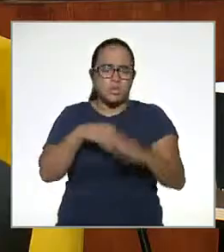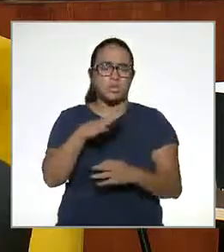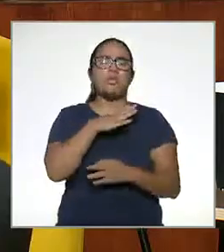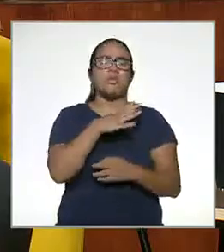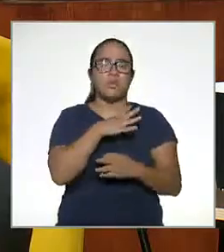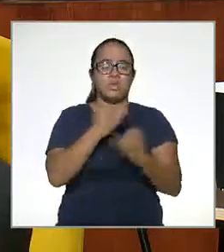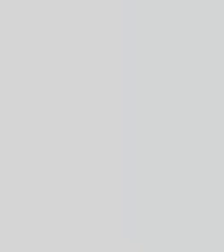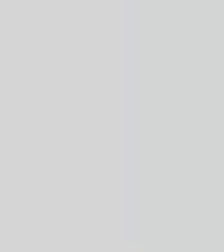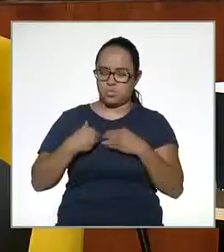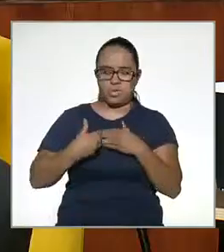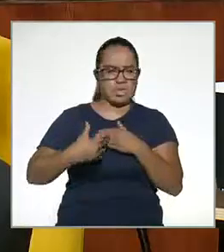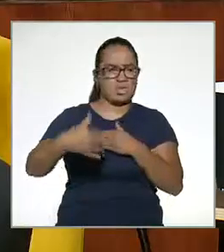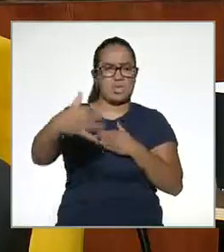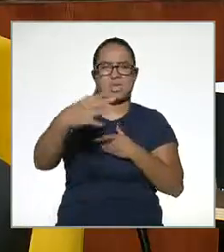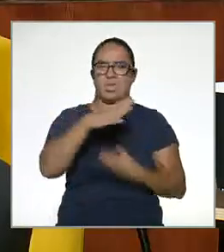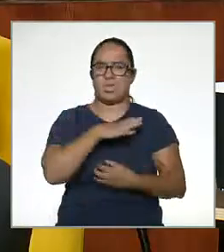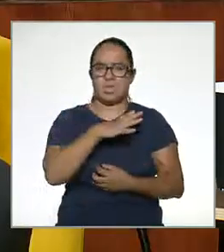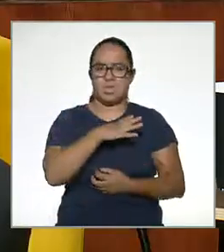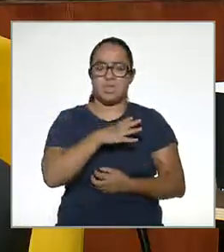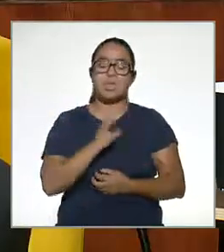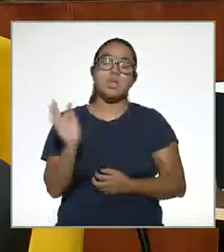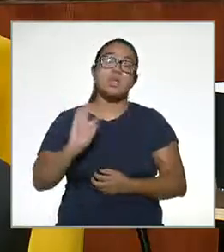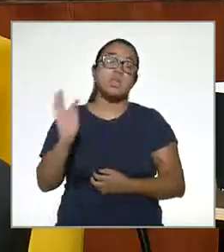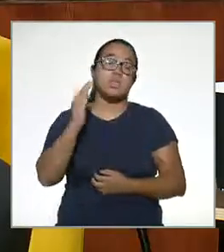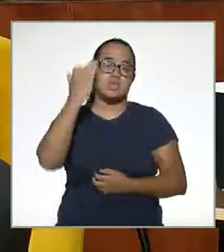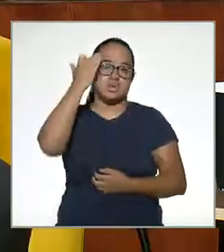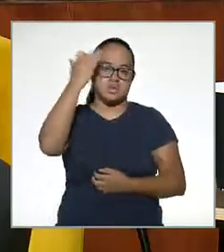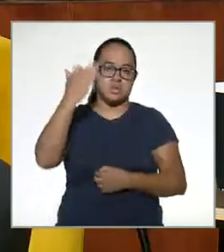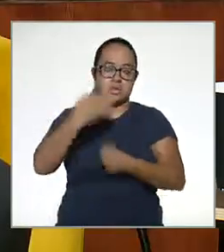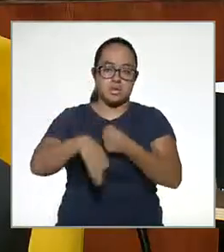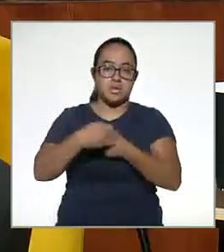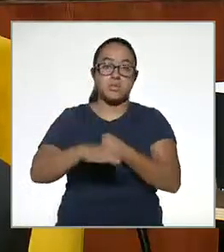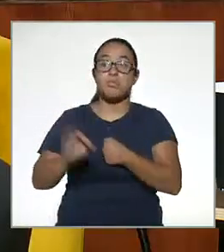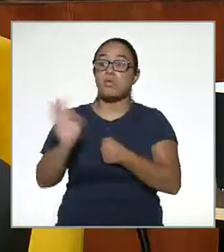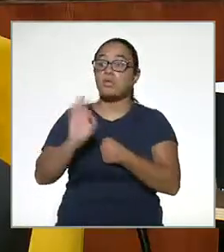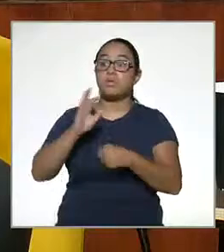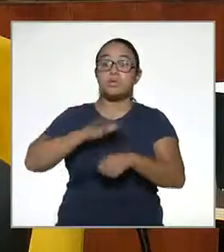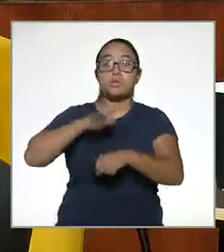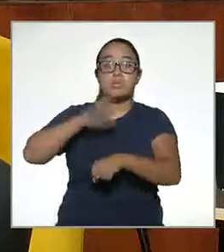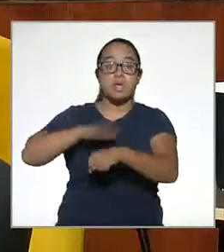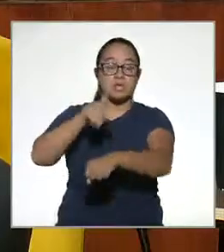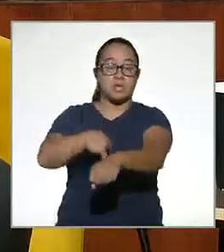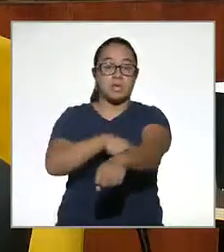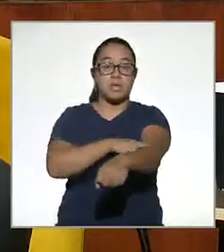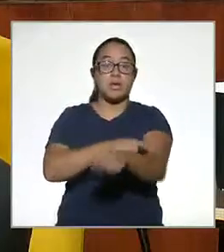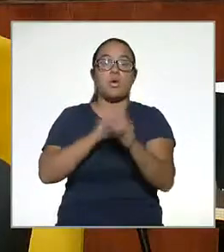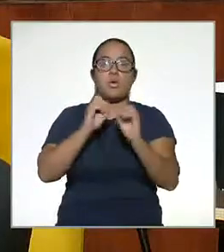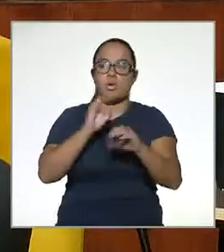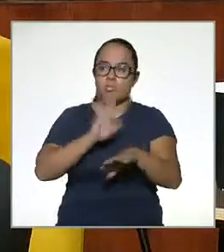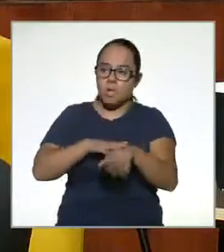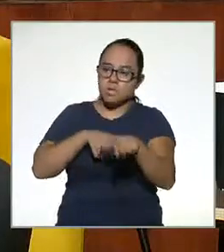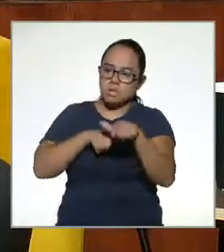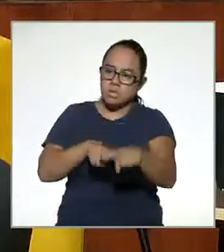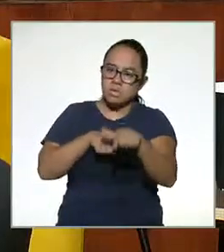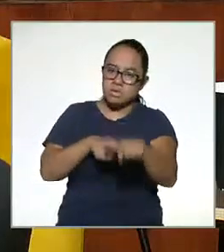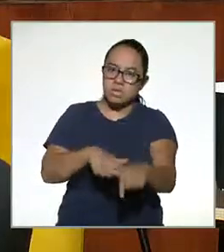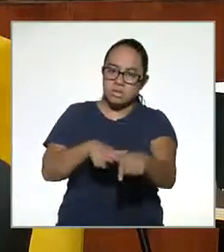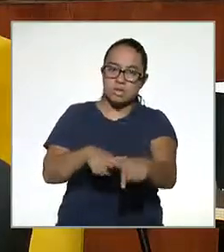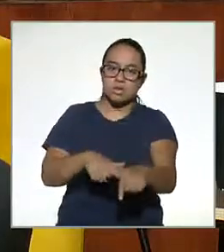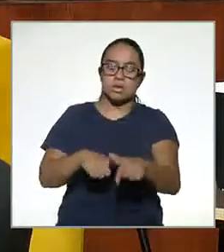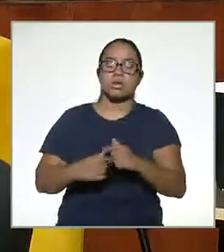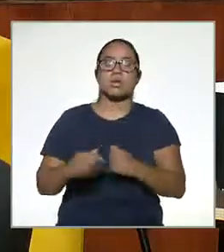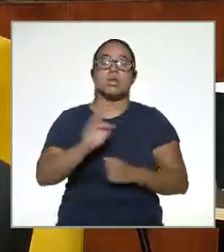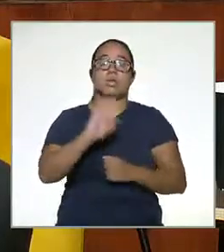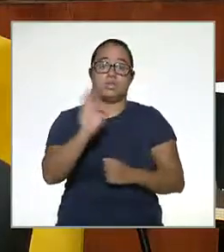niños y niñas lo tienen y puede ser temporal pero si esto se alarga o si es muy constante entonces sí puede